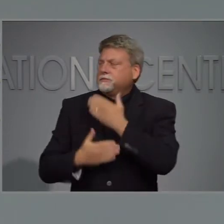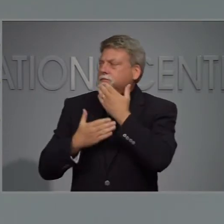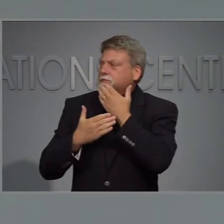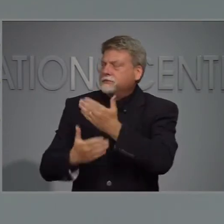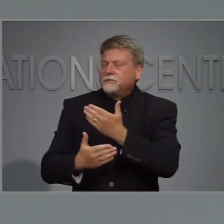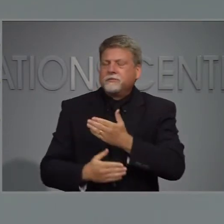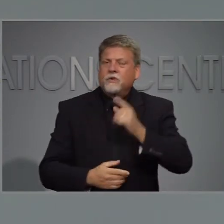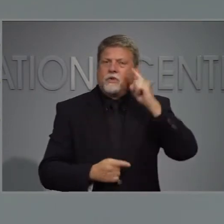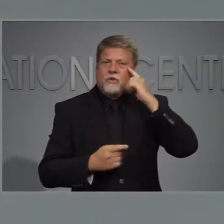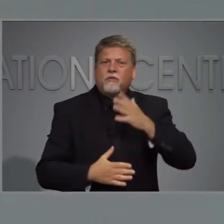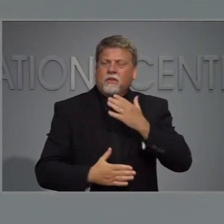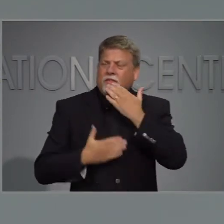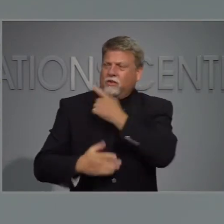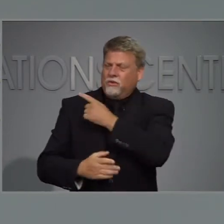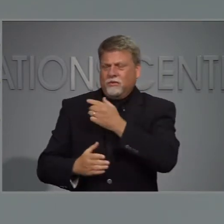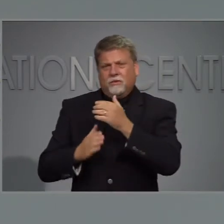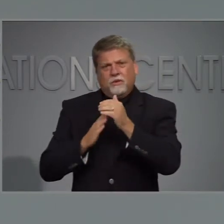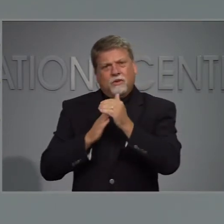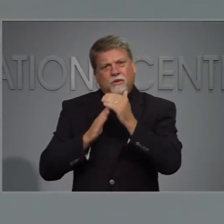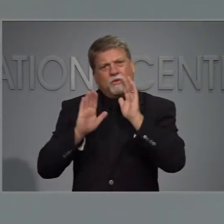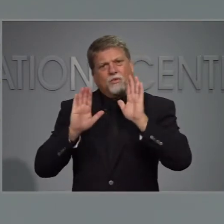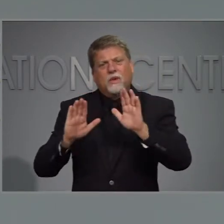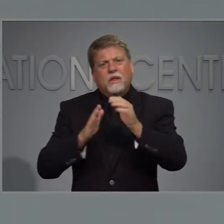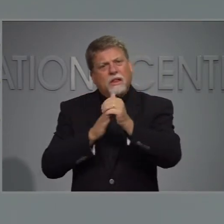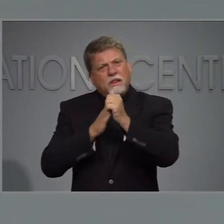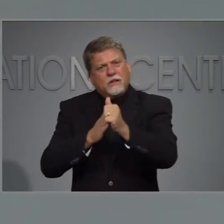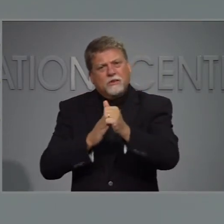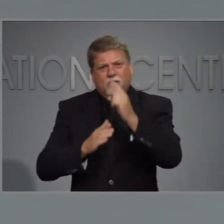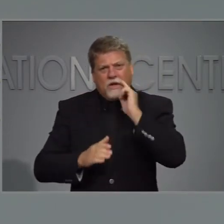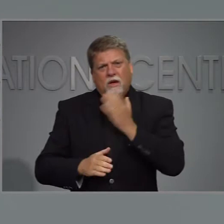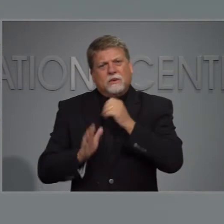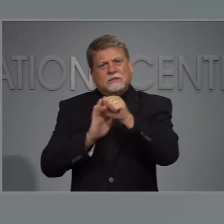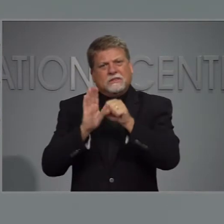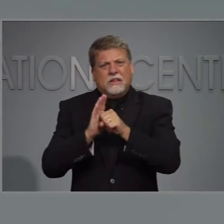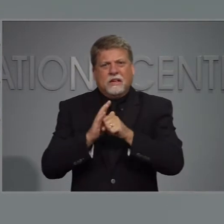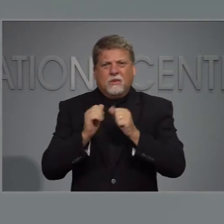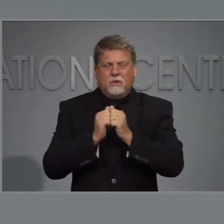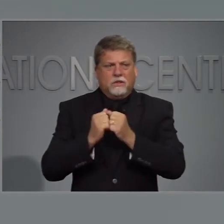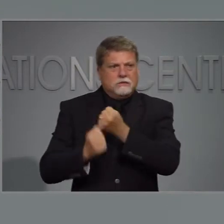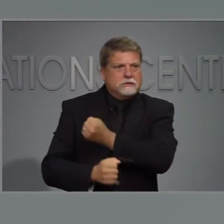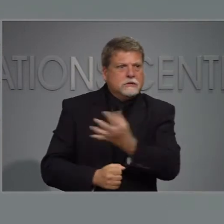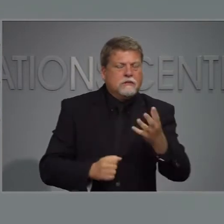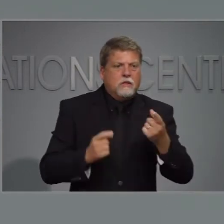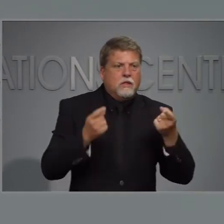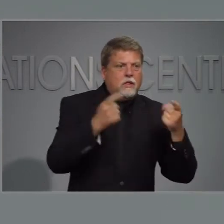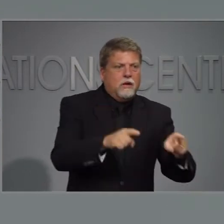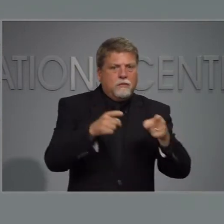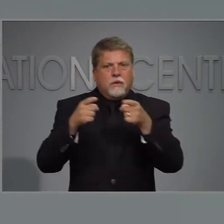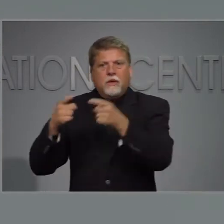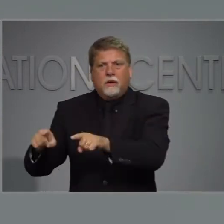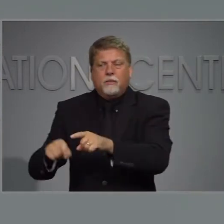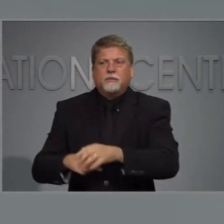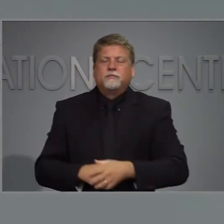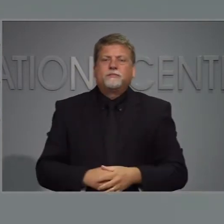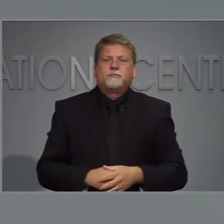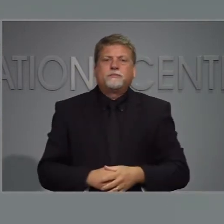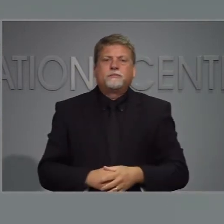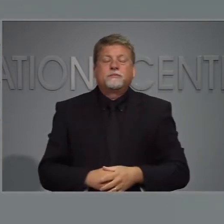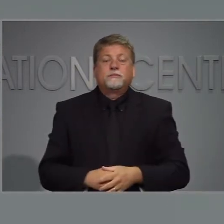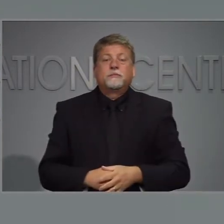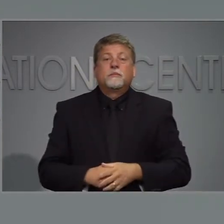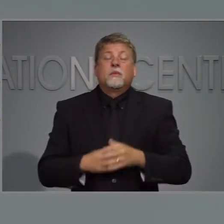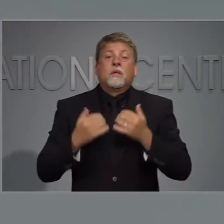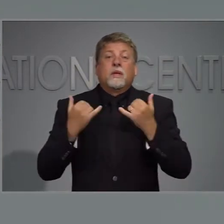Gracias, gobernador. Gracias por su liderazgo en estas múltiples crisis. Antes de comenzar con las cifras, quisiera yo felicitar a